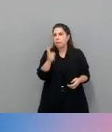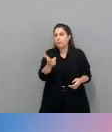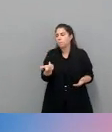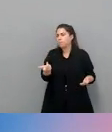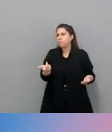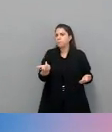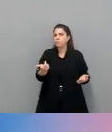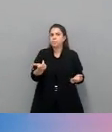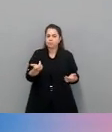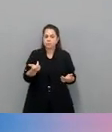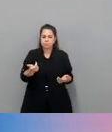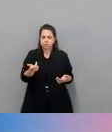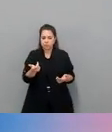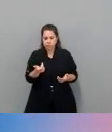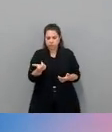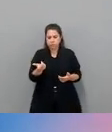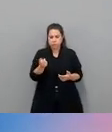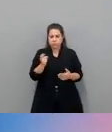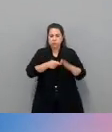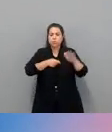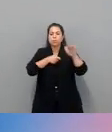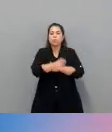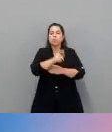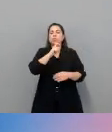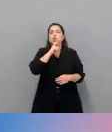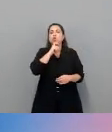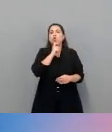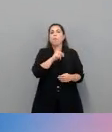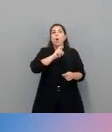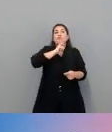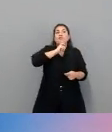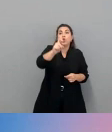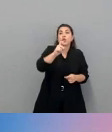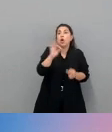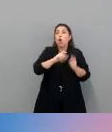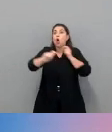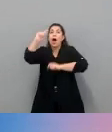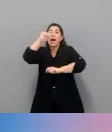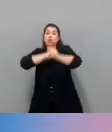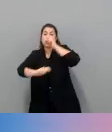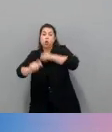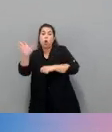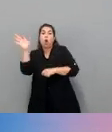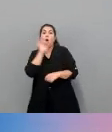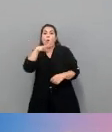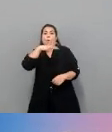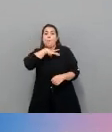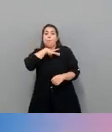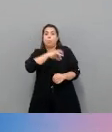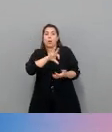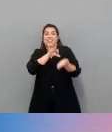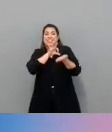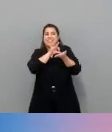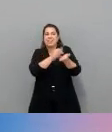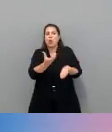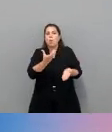suelen gestionarse a través de fundaciones, asociaciones o incluso desde los servicios